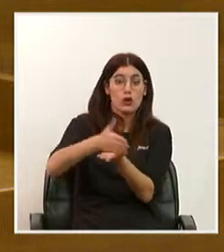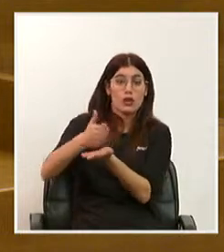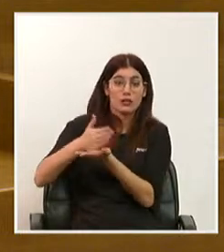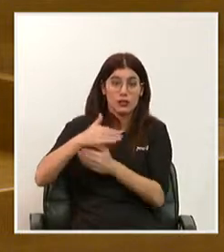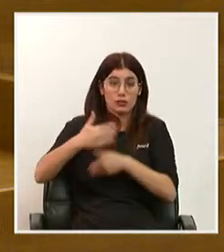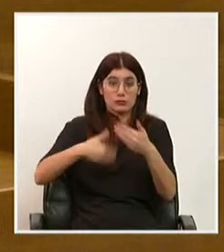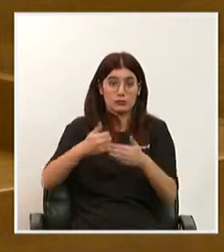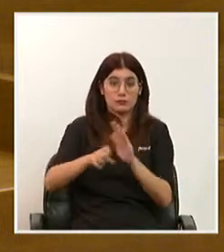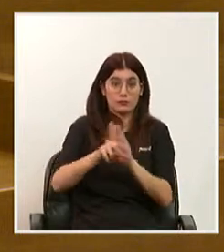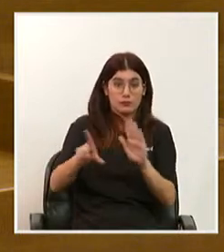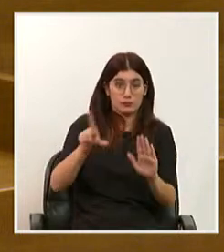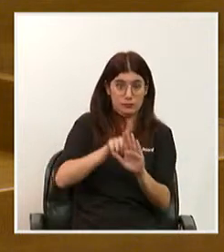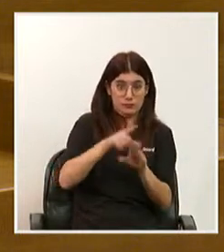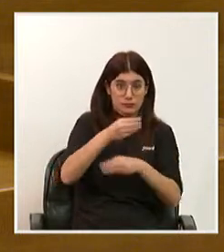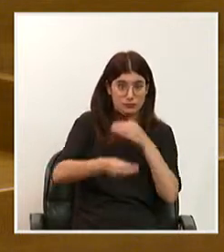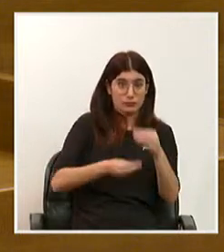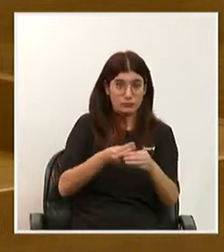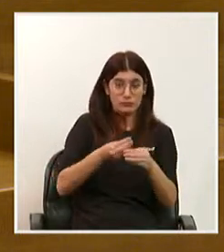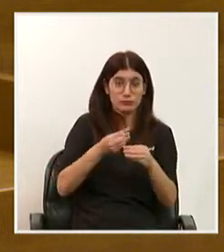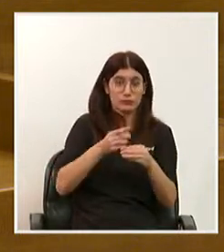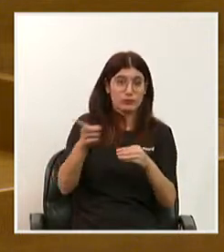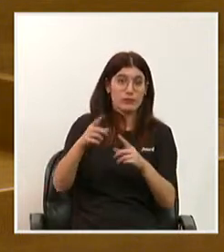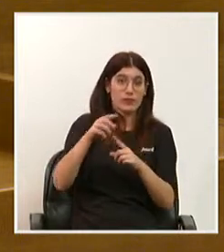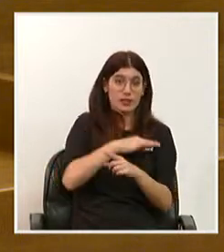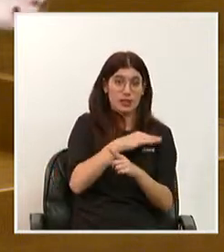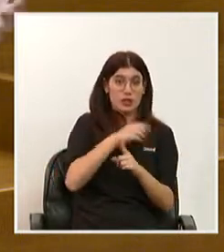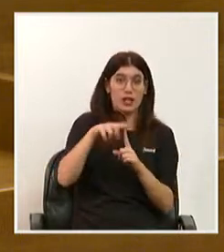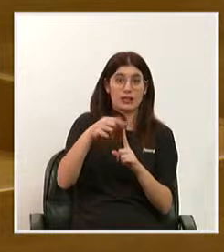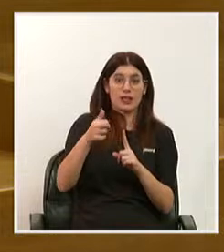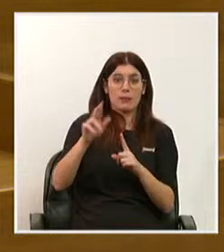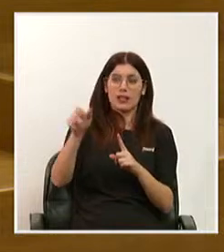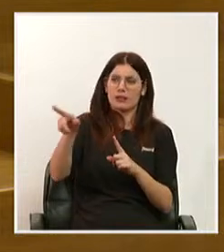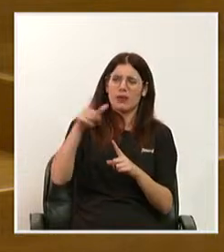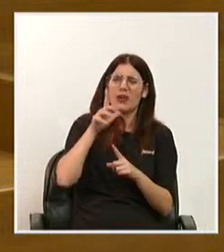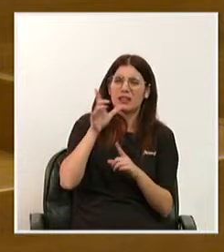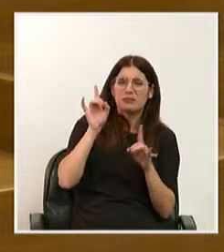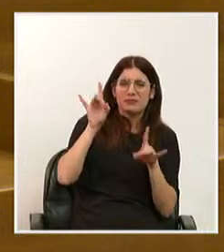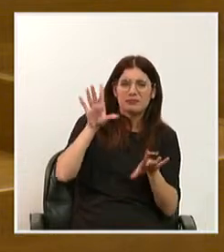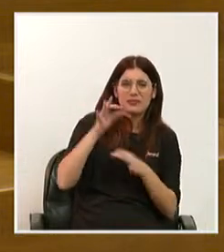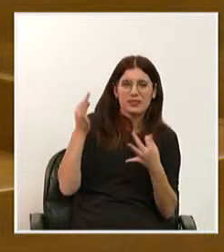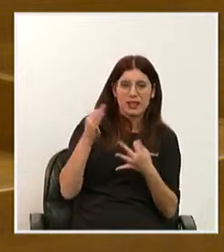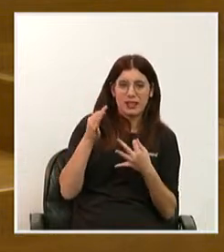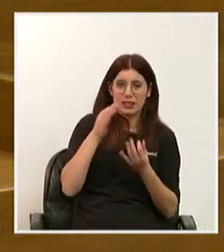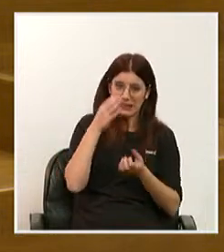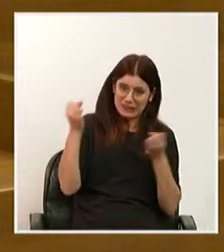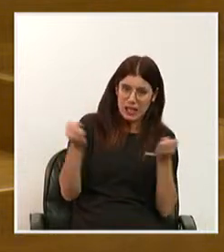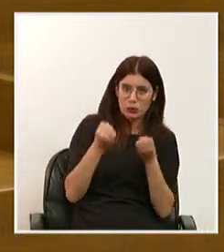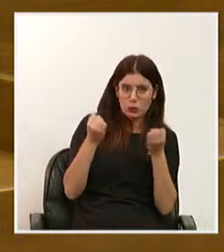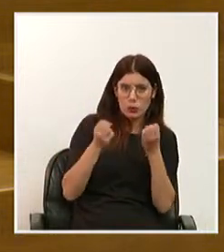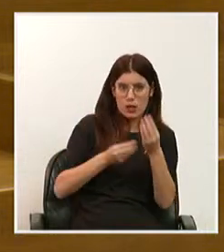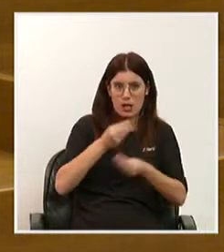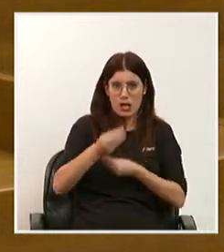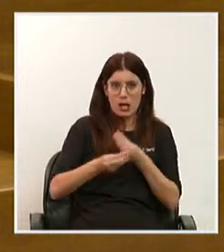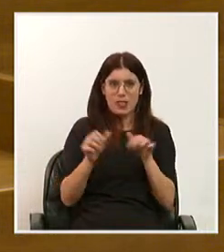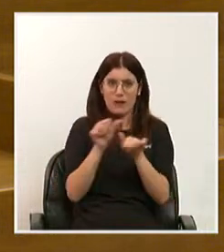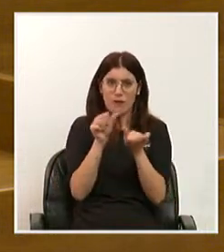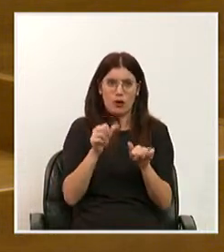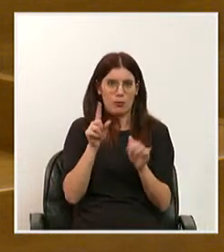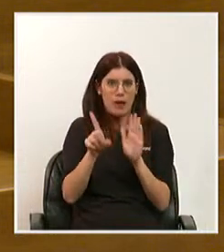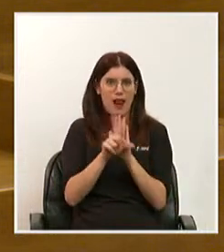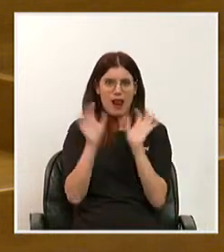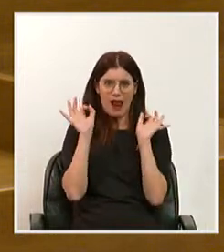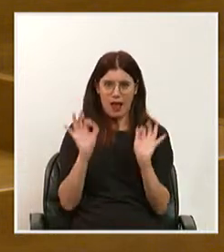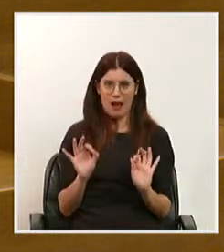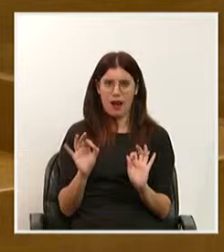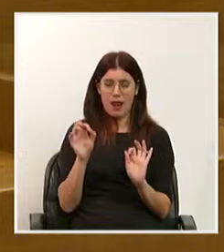forma ilegal por parte de la señora tamarit pero lo que le escandaliza realmente es que se haya actuado de forma legal lo que le